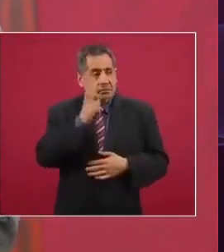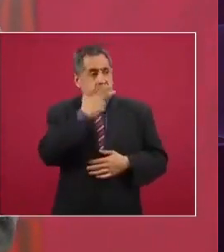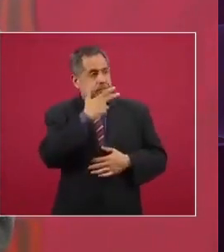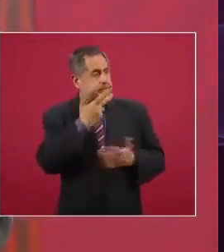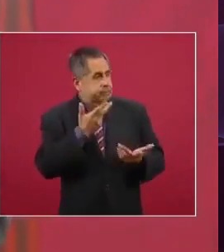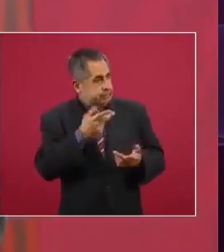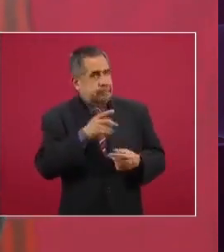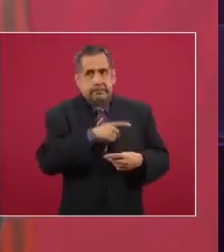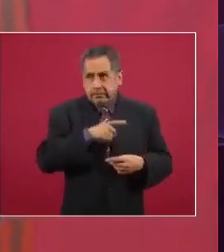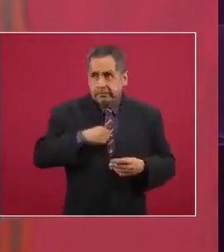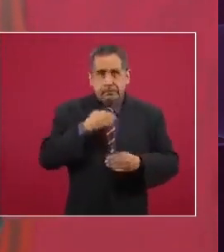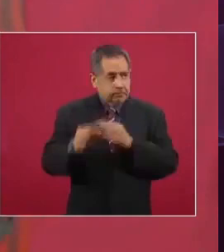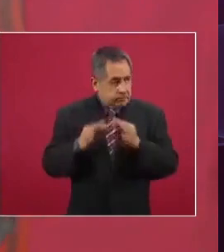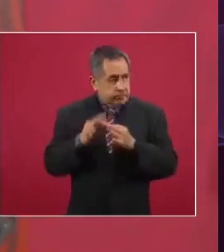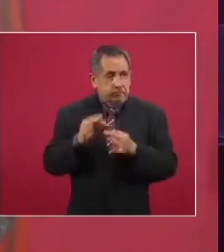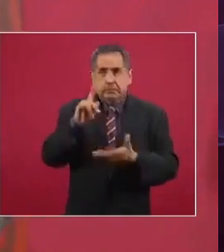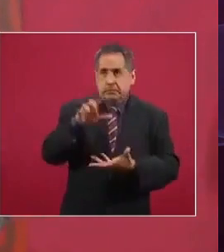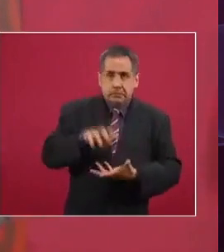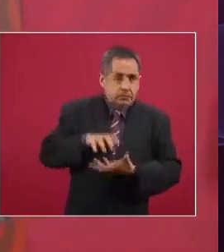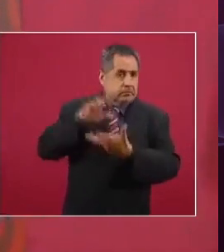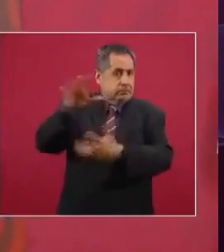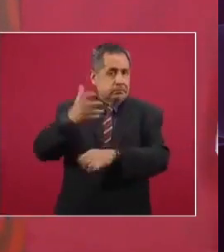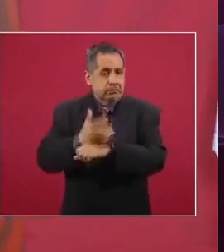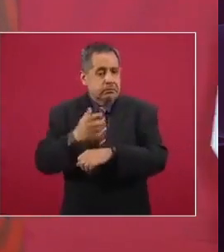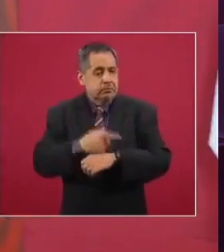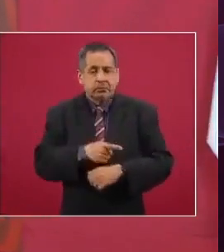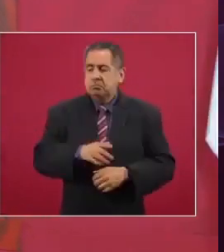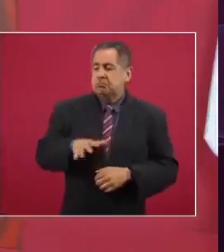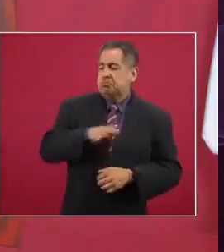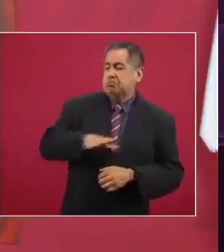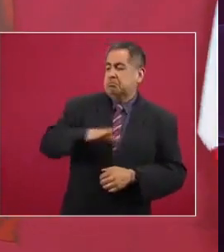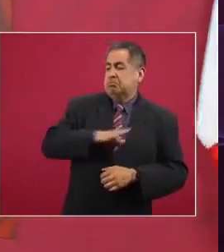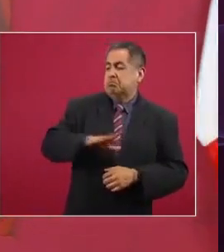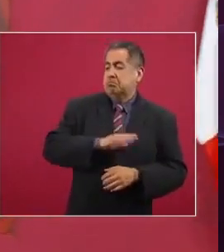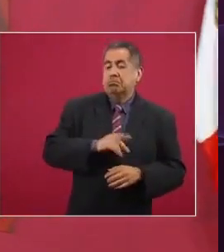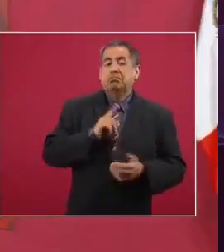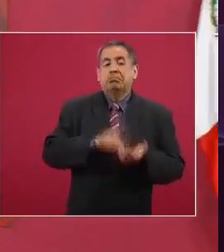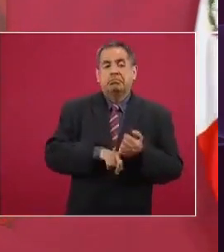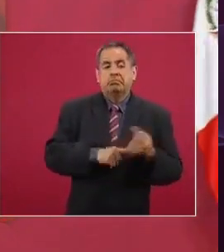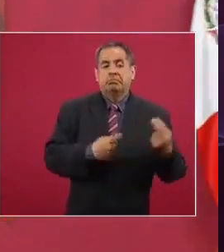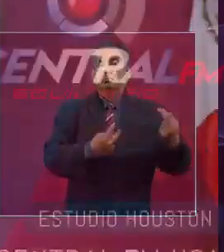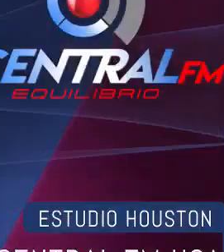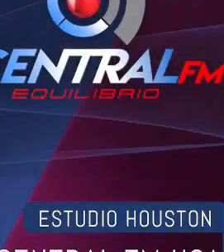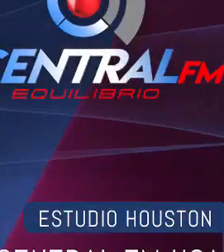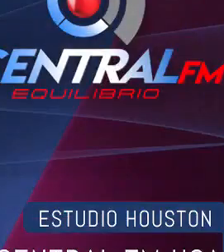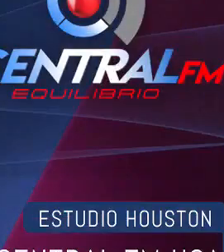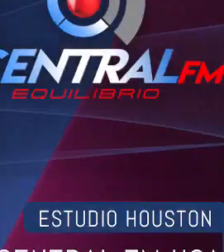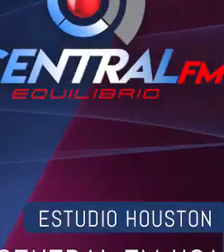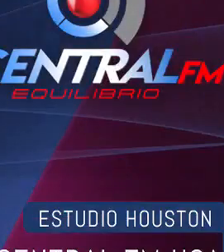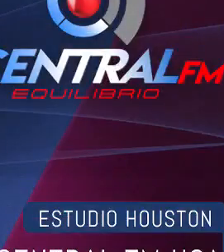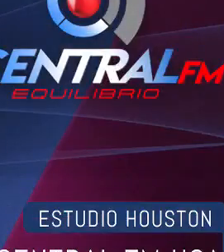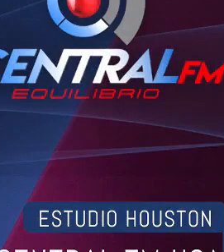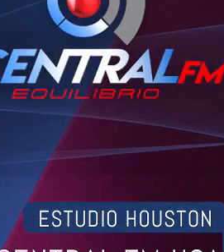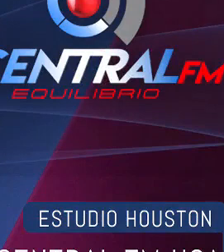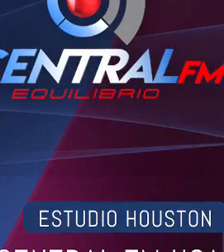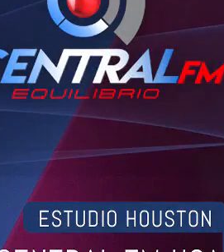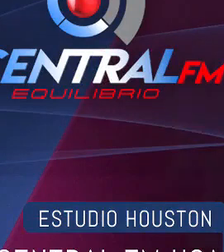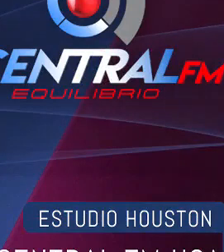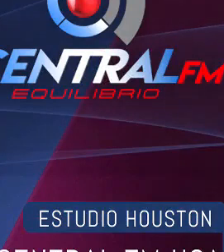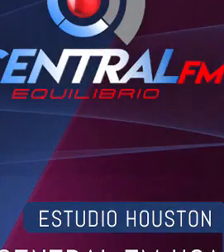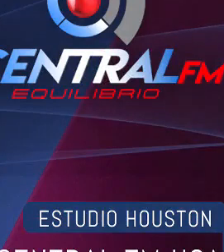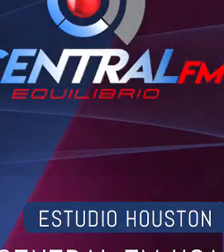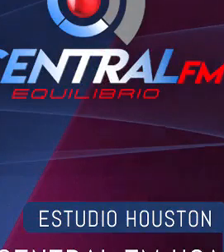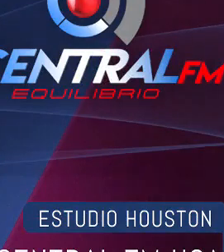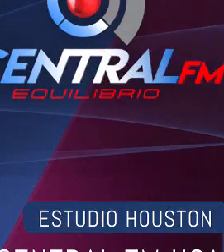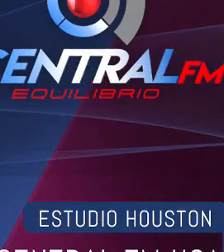cumplir con el compromiso de entregar el agua a Estados Unidos, pues es electoral. En torno a